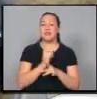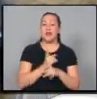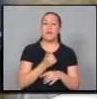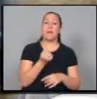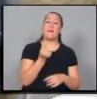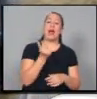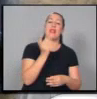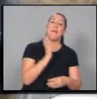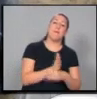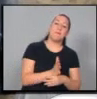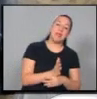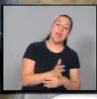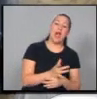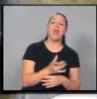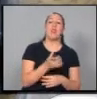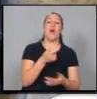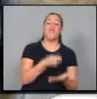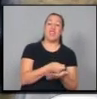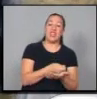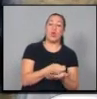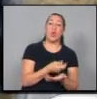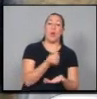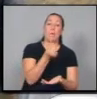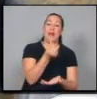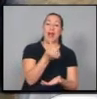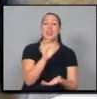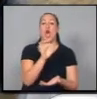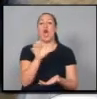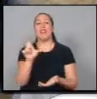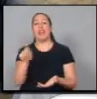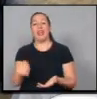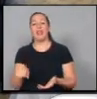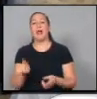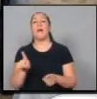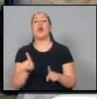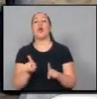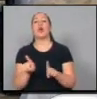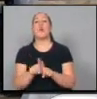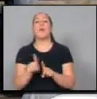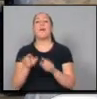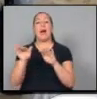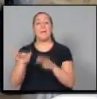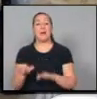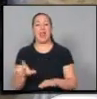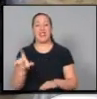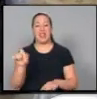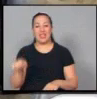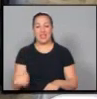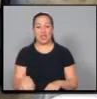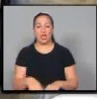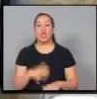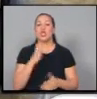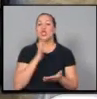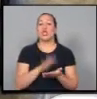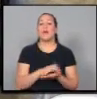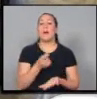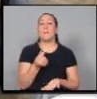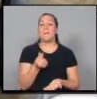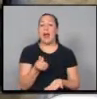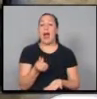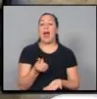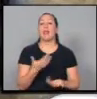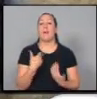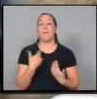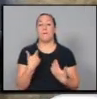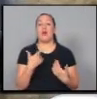y mitad cuotas. Se aliviana un poquito el uso de la tarjeta de crédito y bueno, con respecto al efectivo me permite